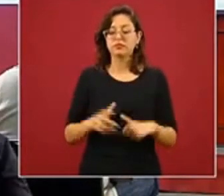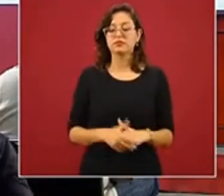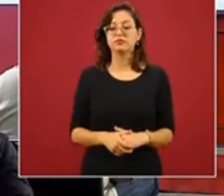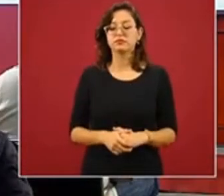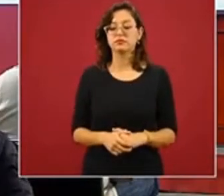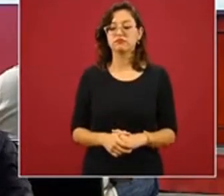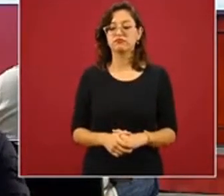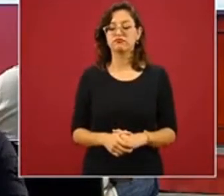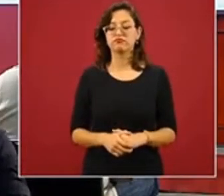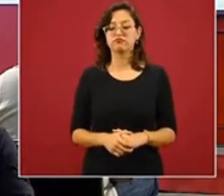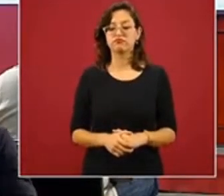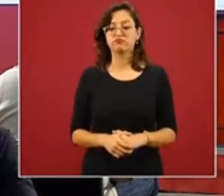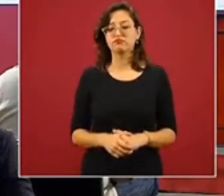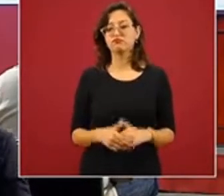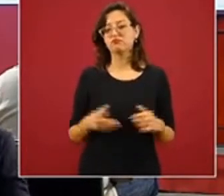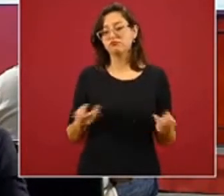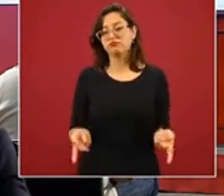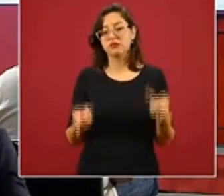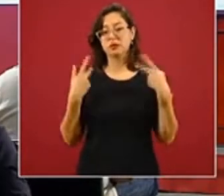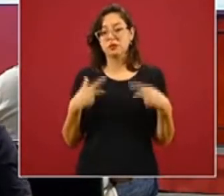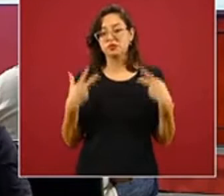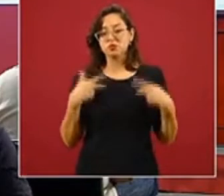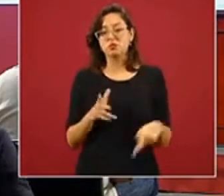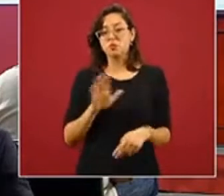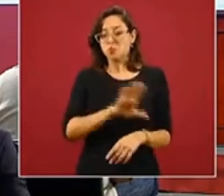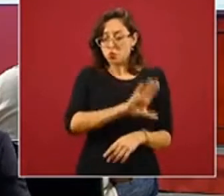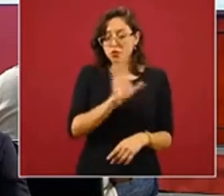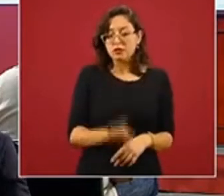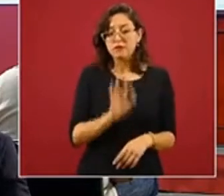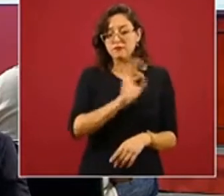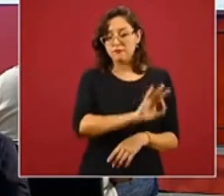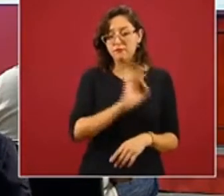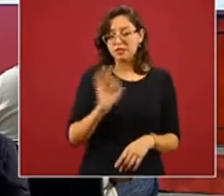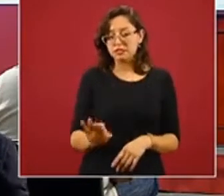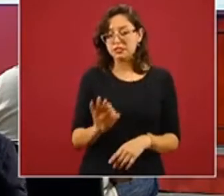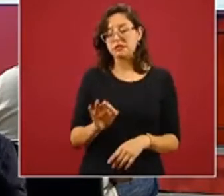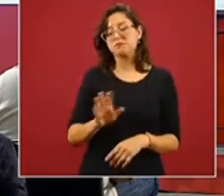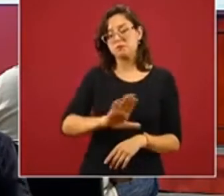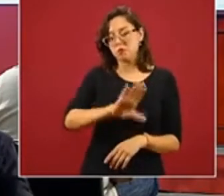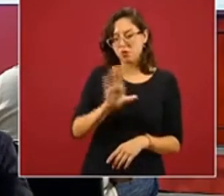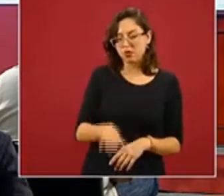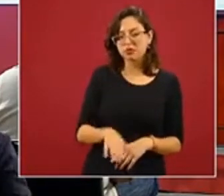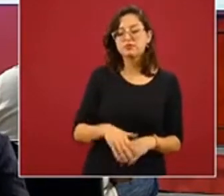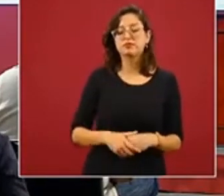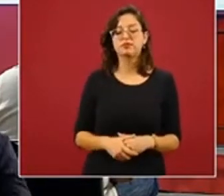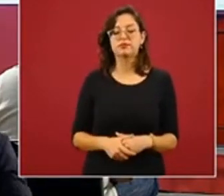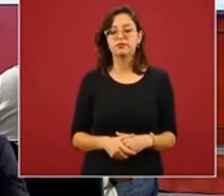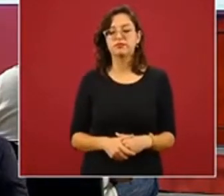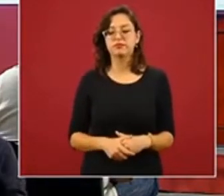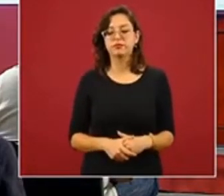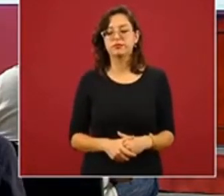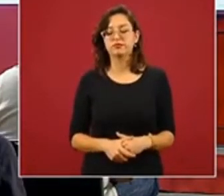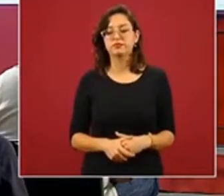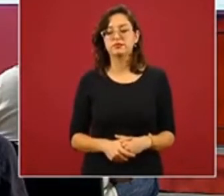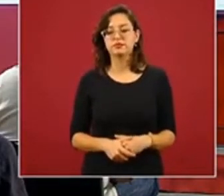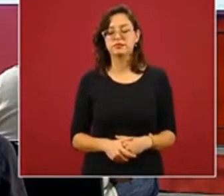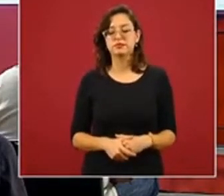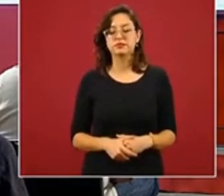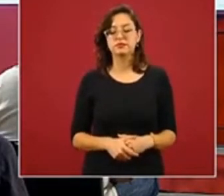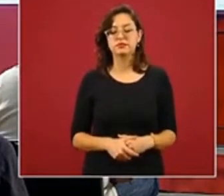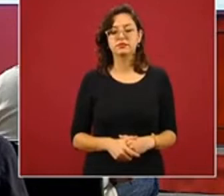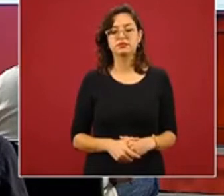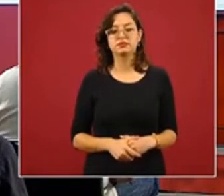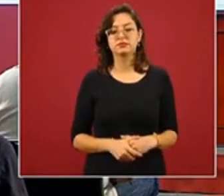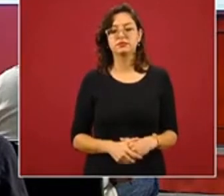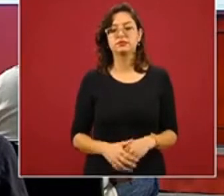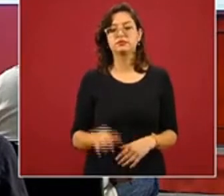es precisamente la distribución de las defunciones por fecha en la que ocurrieron, y podemos ver bien